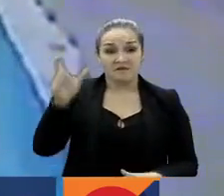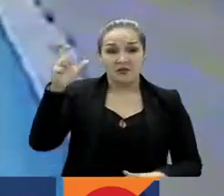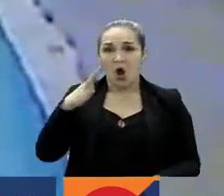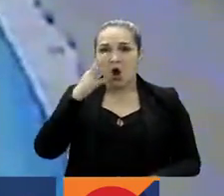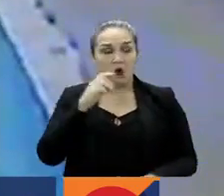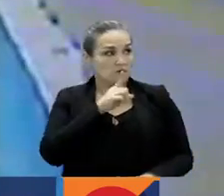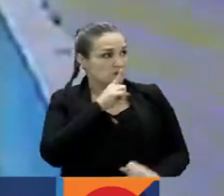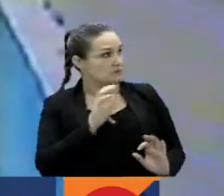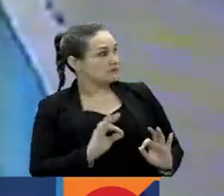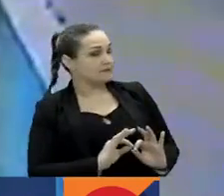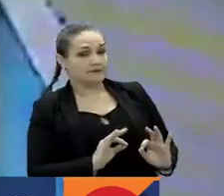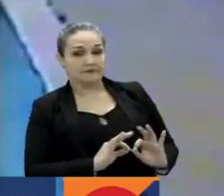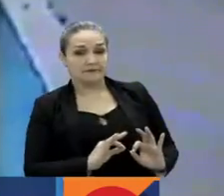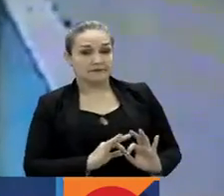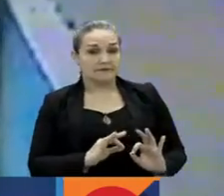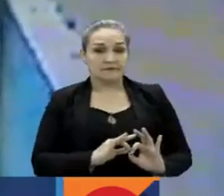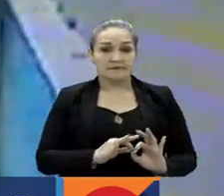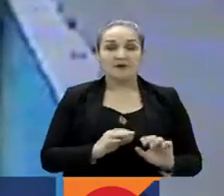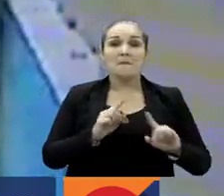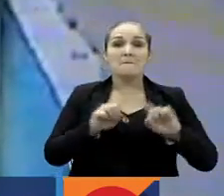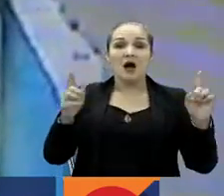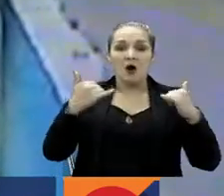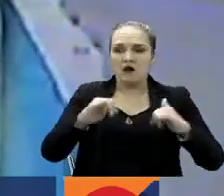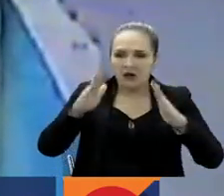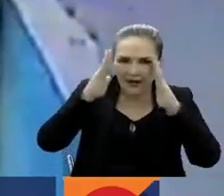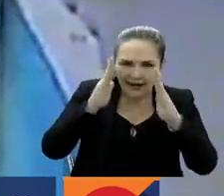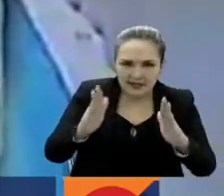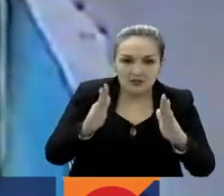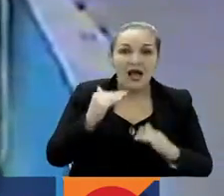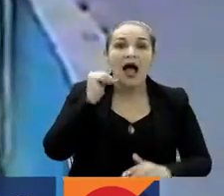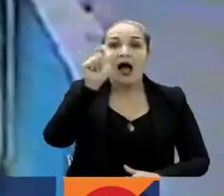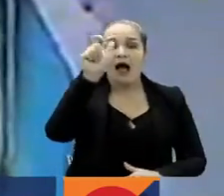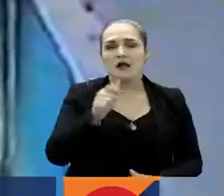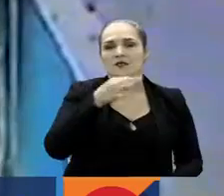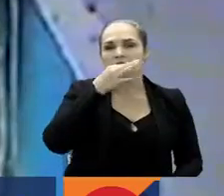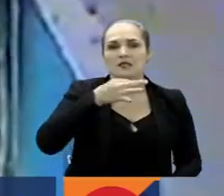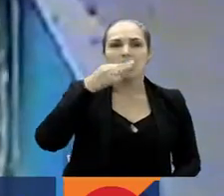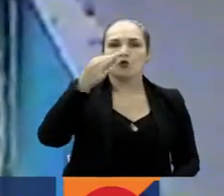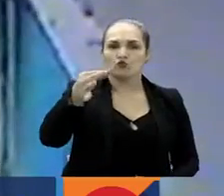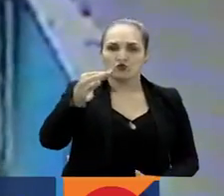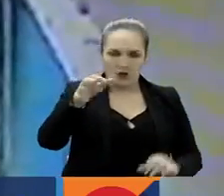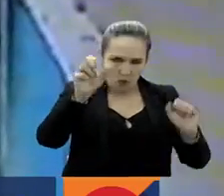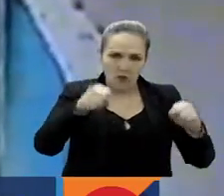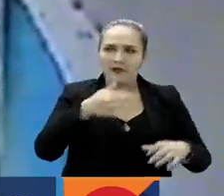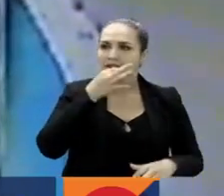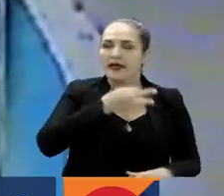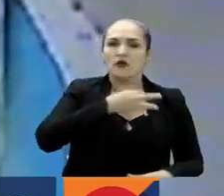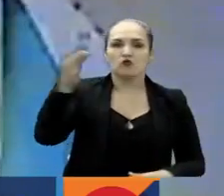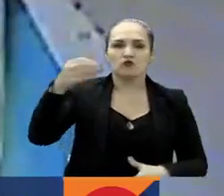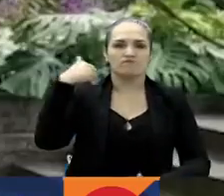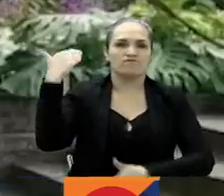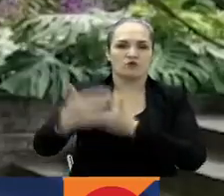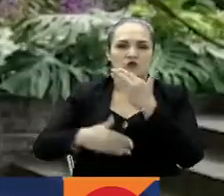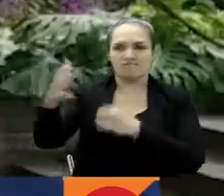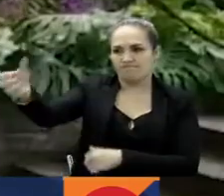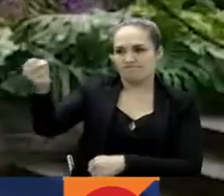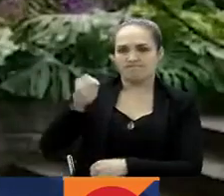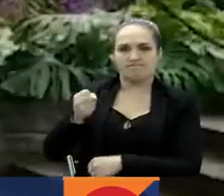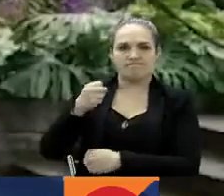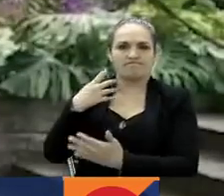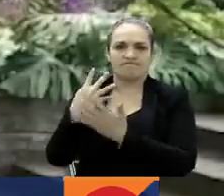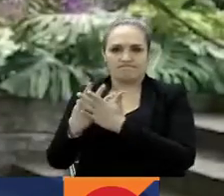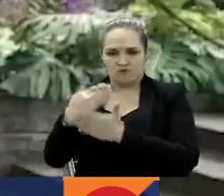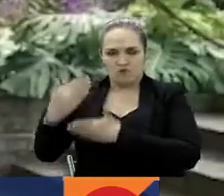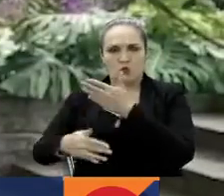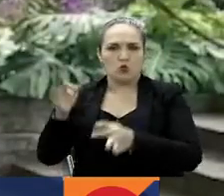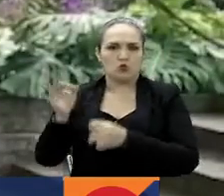las autoridades, la activación de la ruta de atención permite que la víctima denuncie oficialmente el hecho para poner al responsable bajo el recaudo de